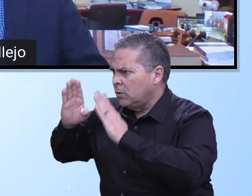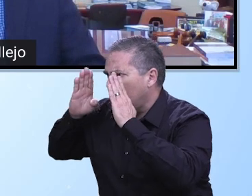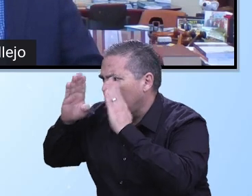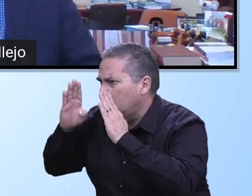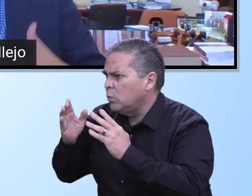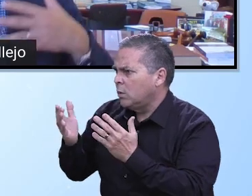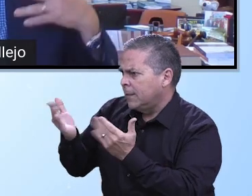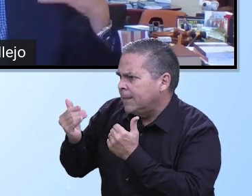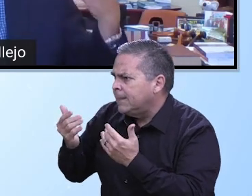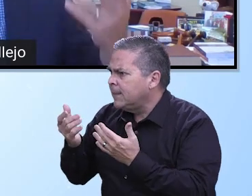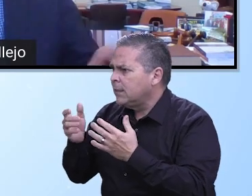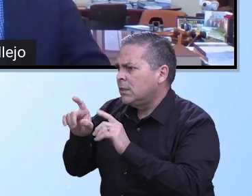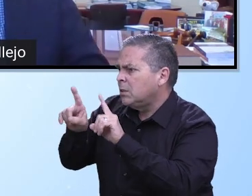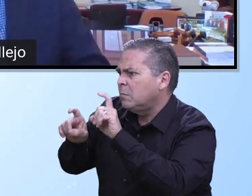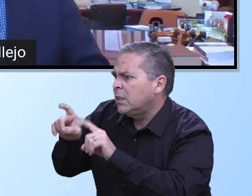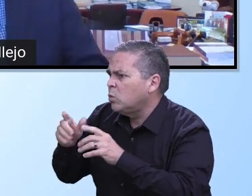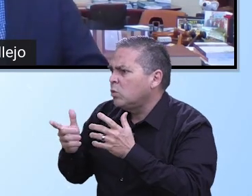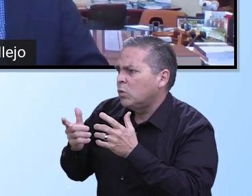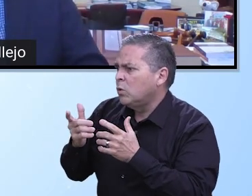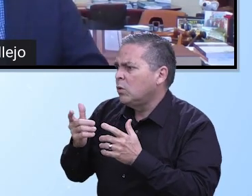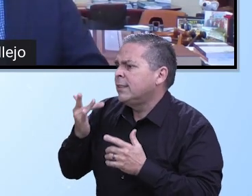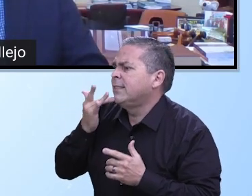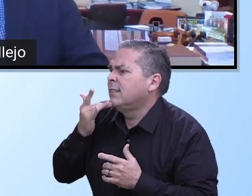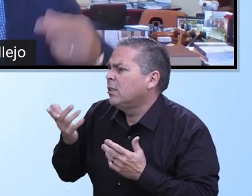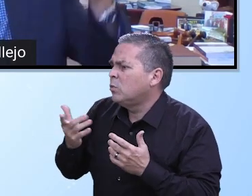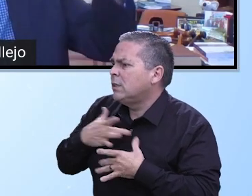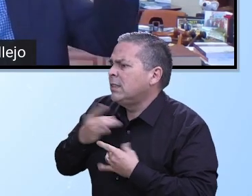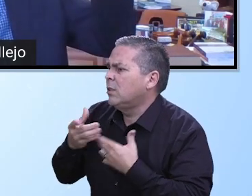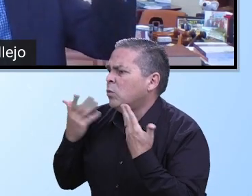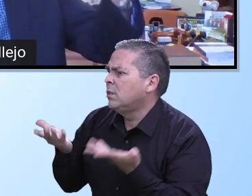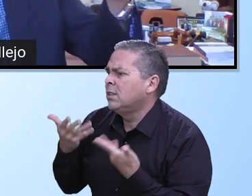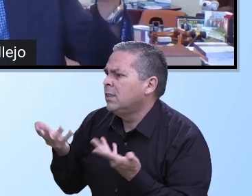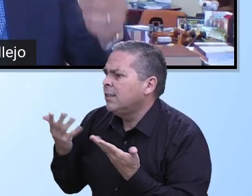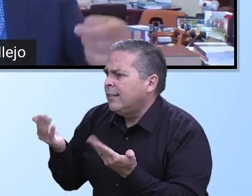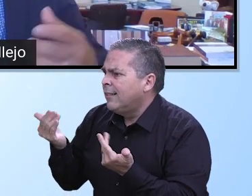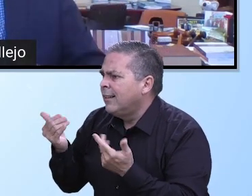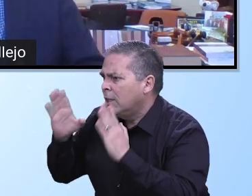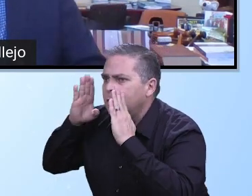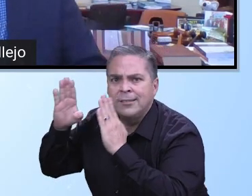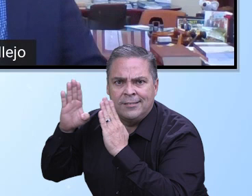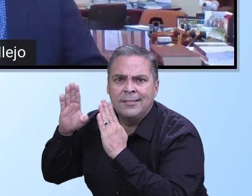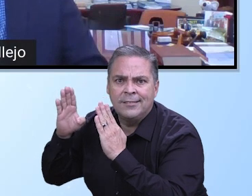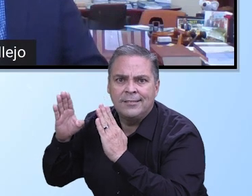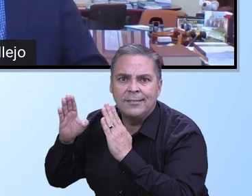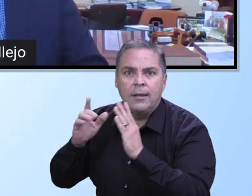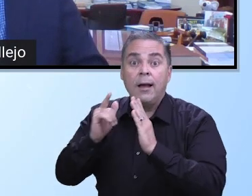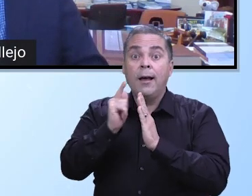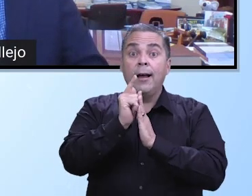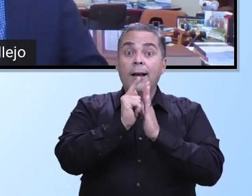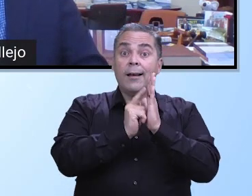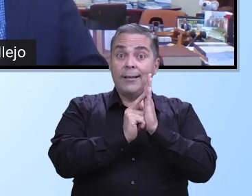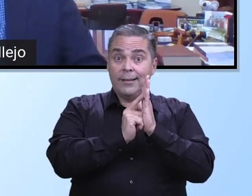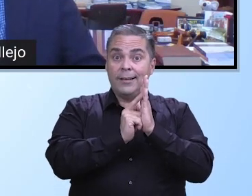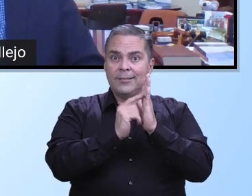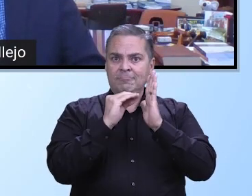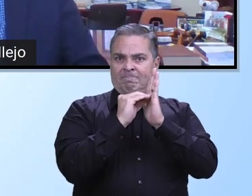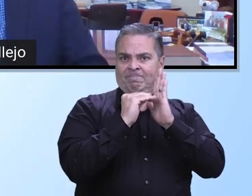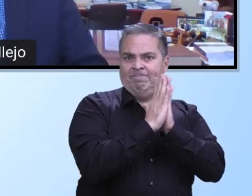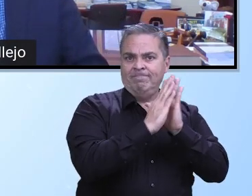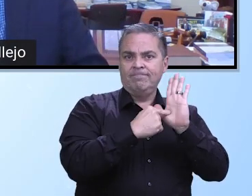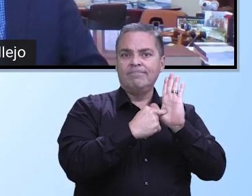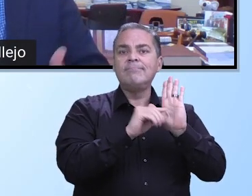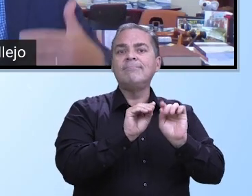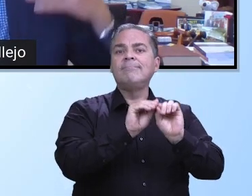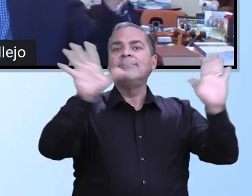de decisiones. Así que la ley, en reconocimiento de eso, los pone en blanco y negro y entonces nos da una herramienta